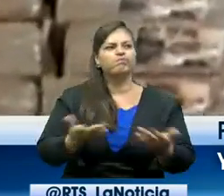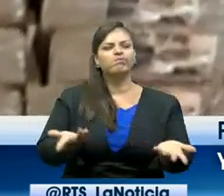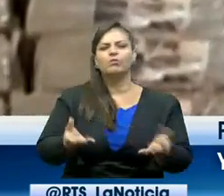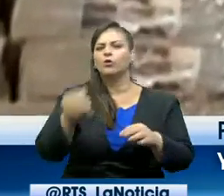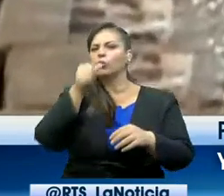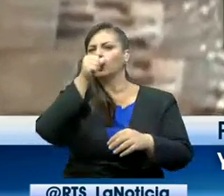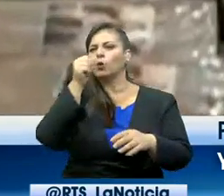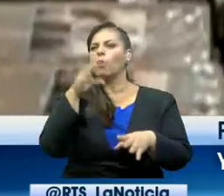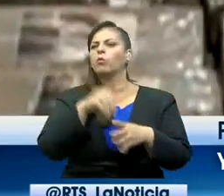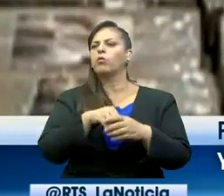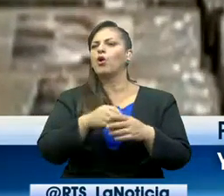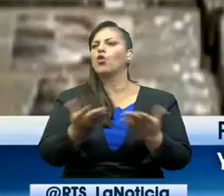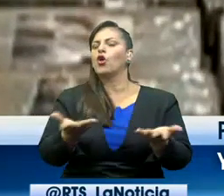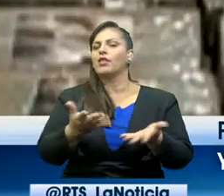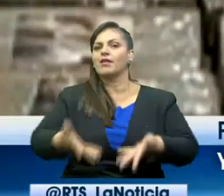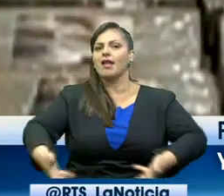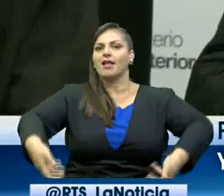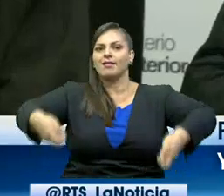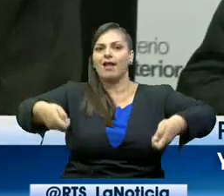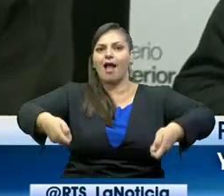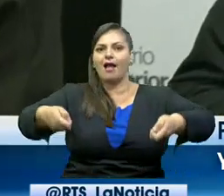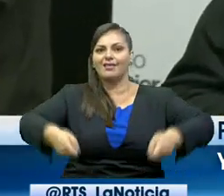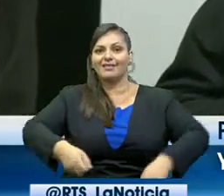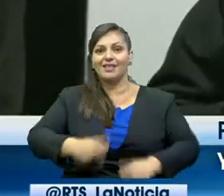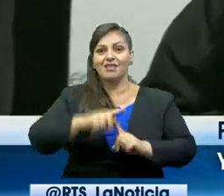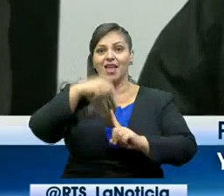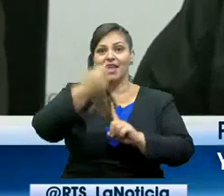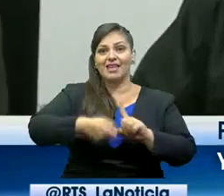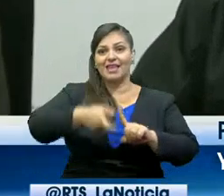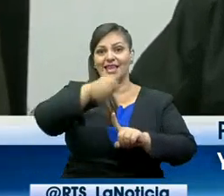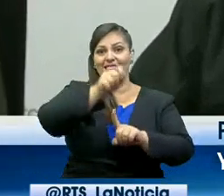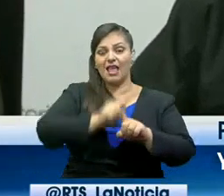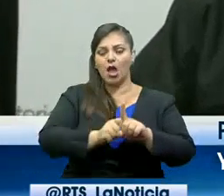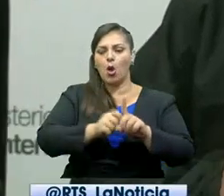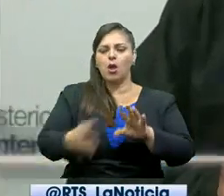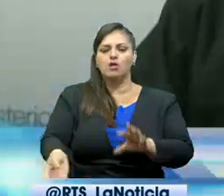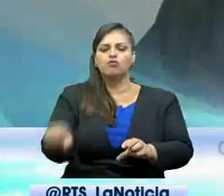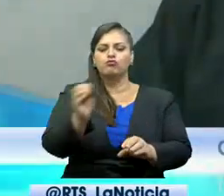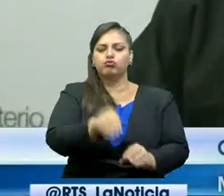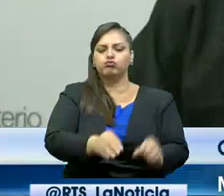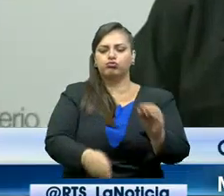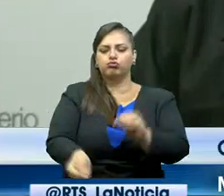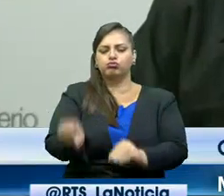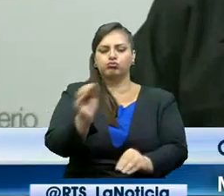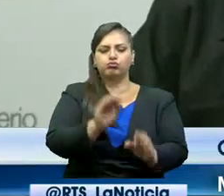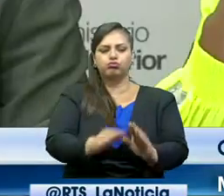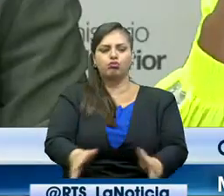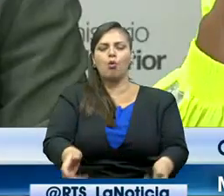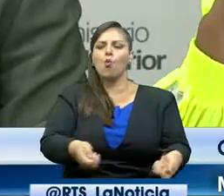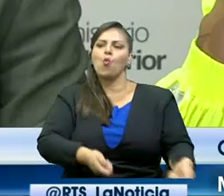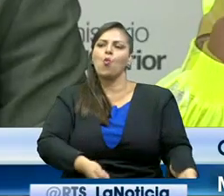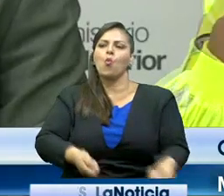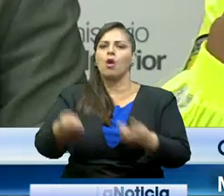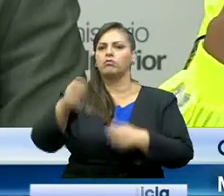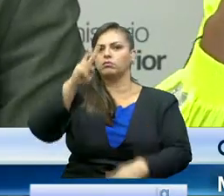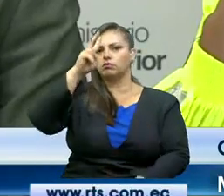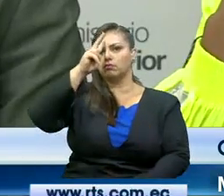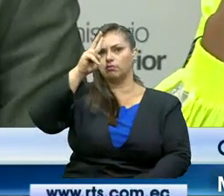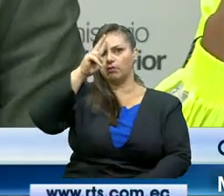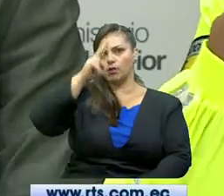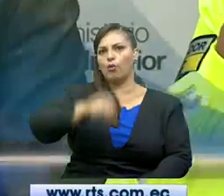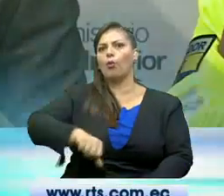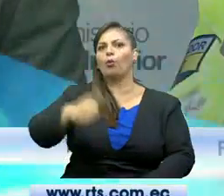con destino a Europa y Estados Unidos. El mecanismo es contaminar contenedores que salen de exportación. Esta droga tiene